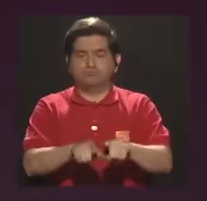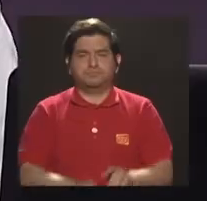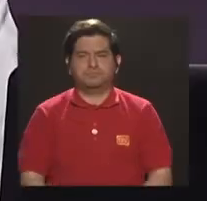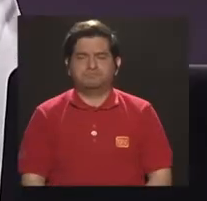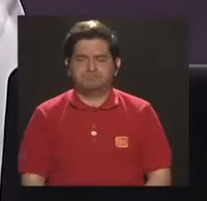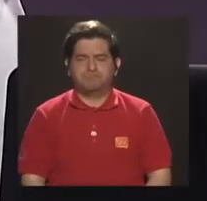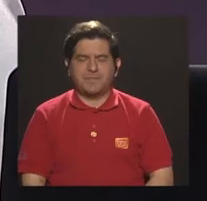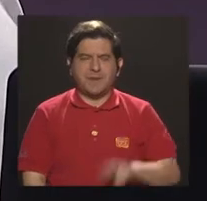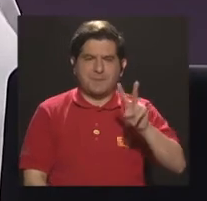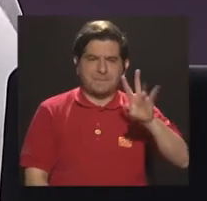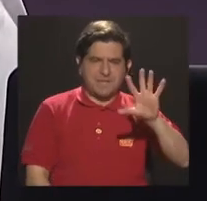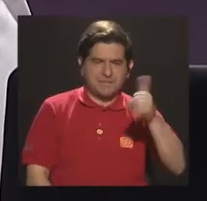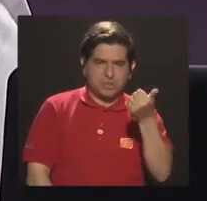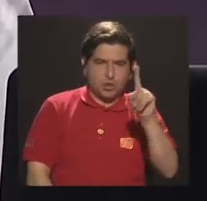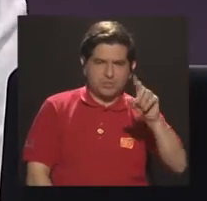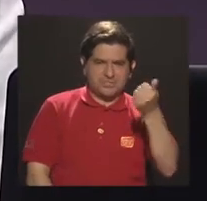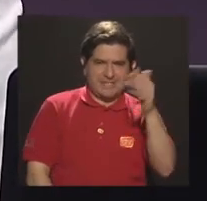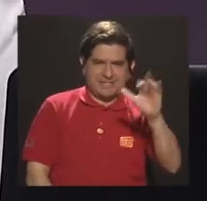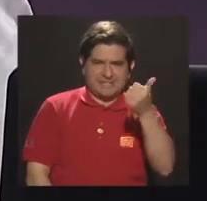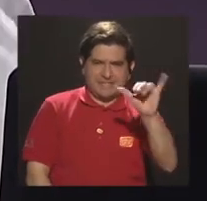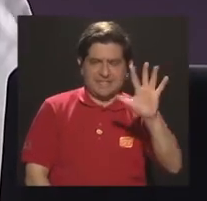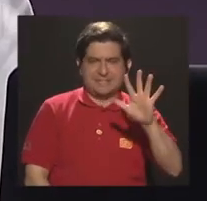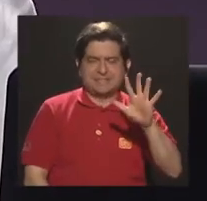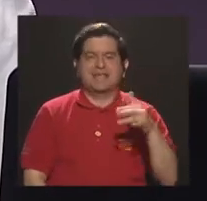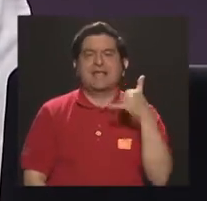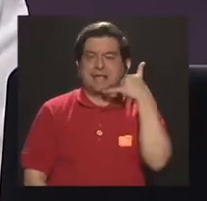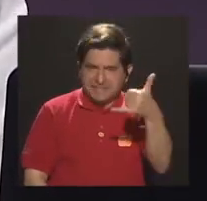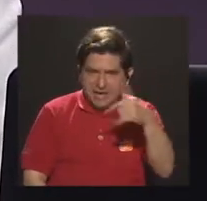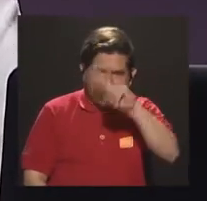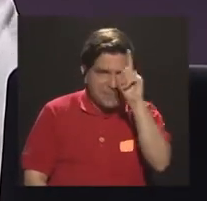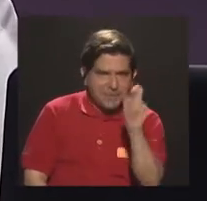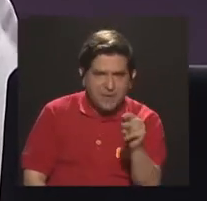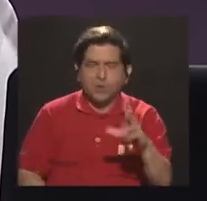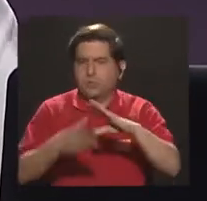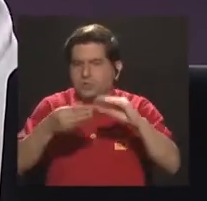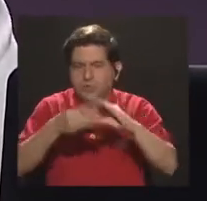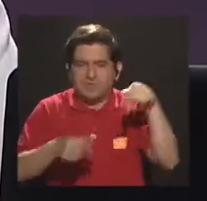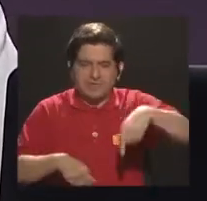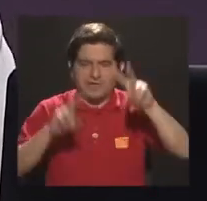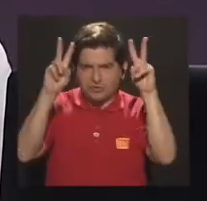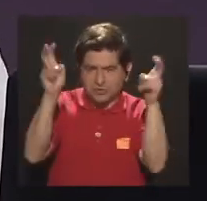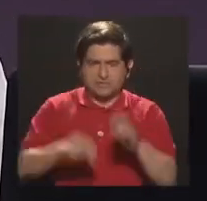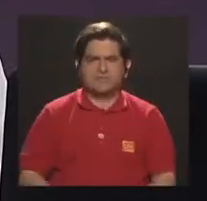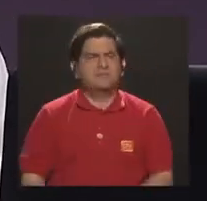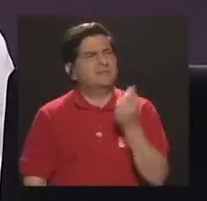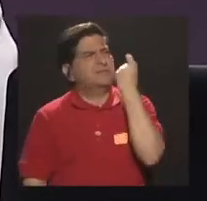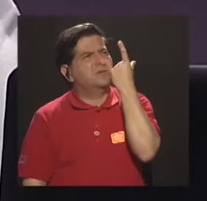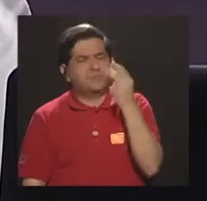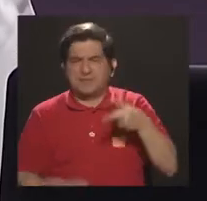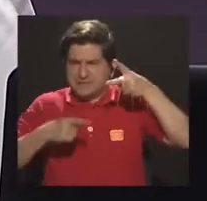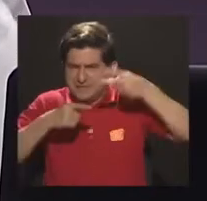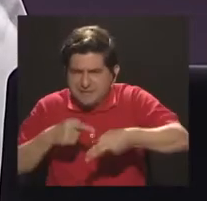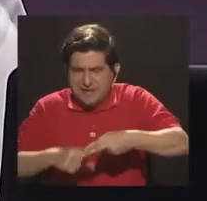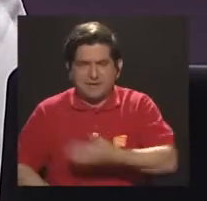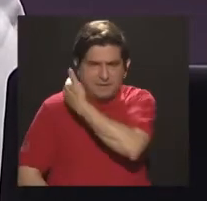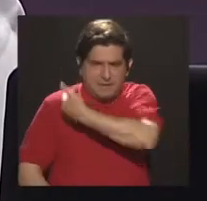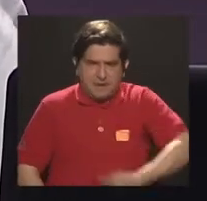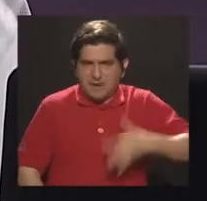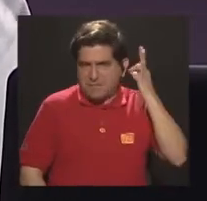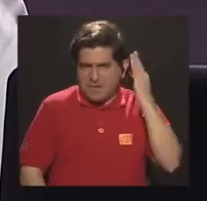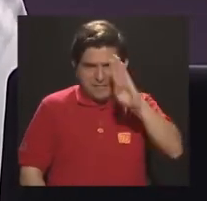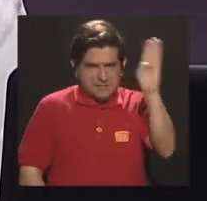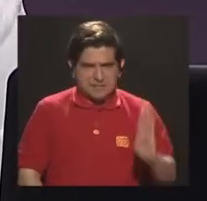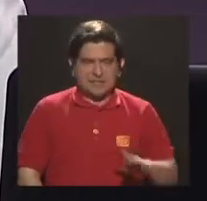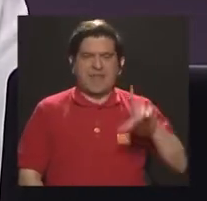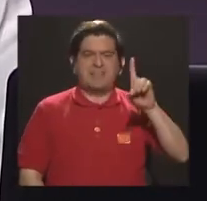bien 25 11 15 15 ya me hace sus preguntas o comentarios sobre el tema de hoy cómo entender la destitución de la presidenta de brasil